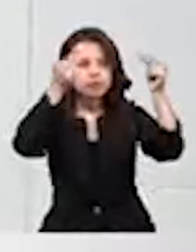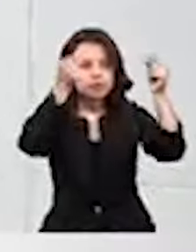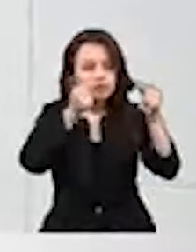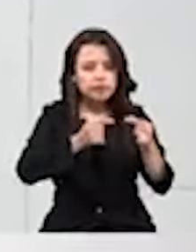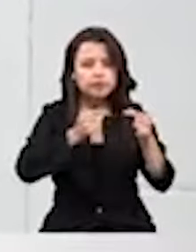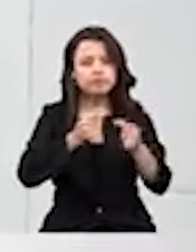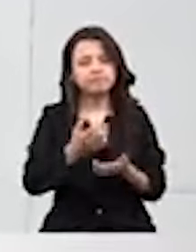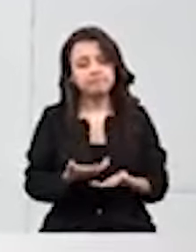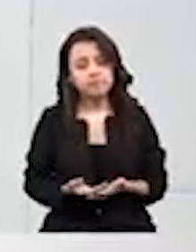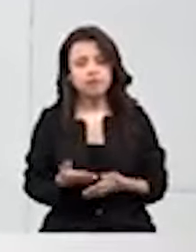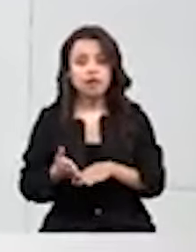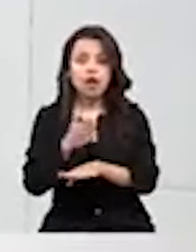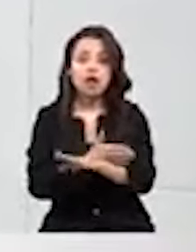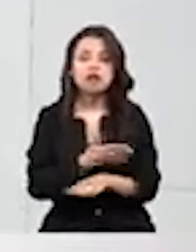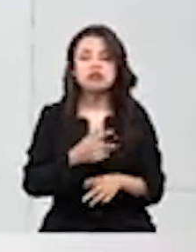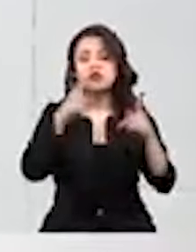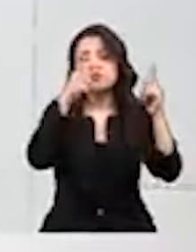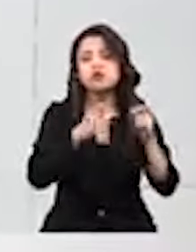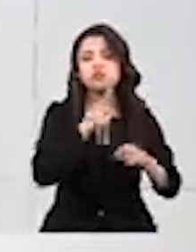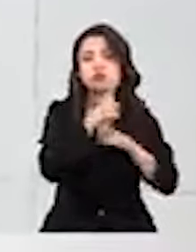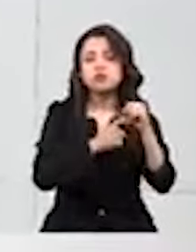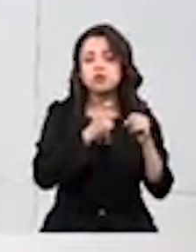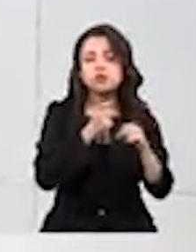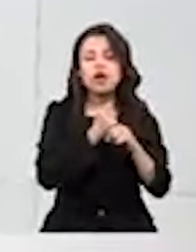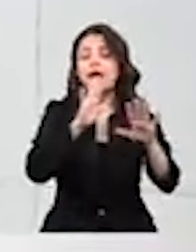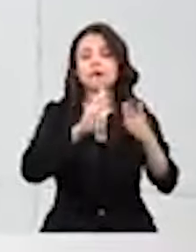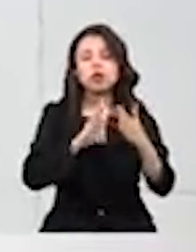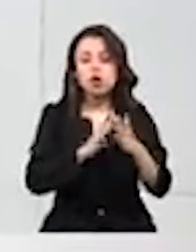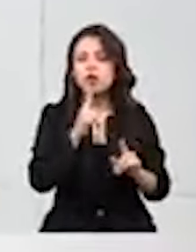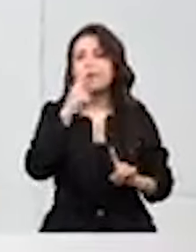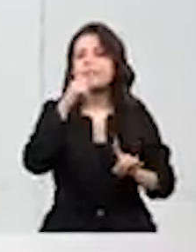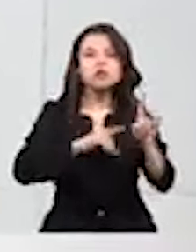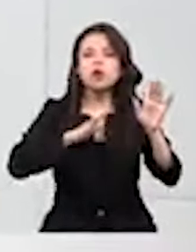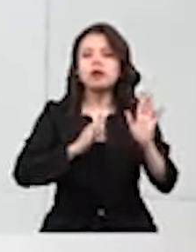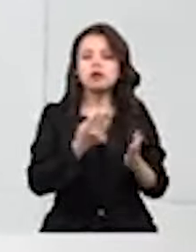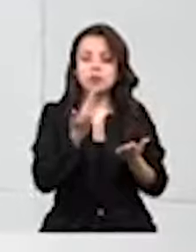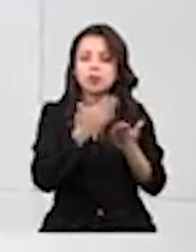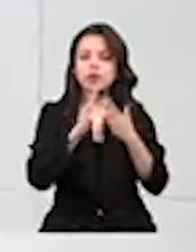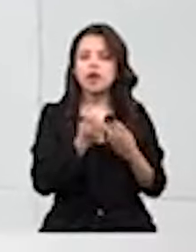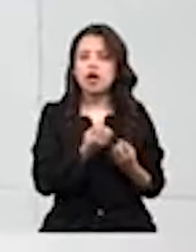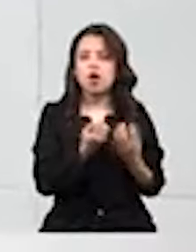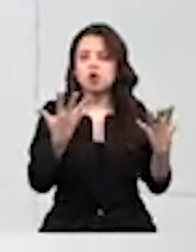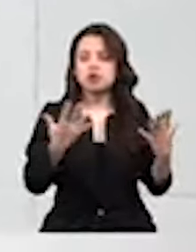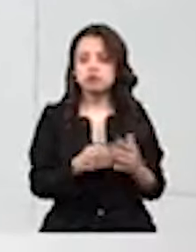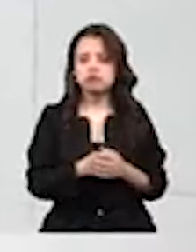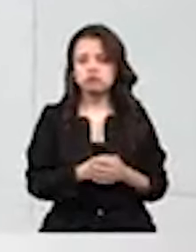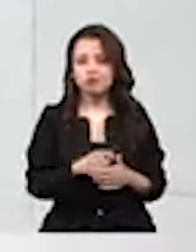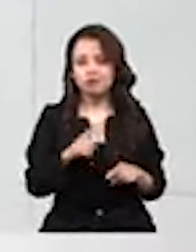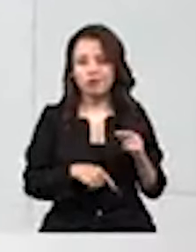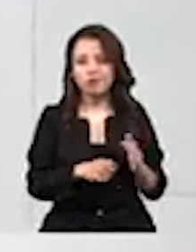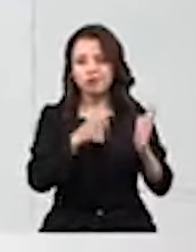de decir con este presupuesto anual, con este presupuesto mensual compramos ciertas cosas, sino que le toca a uno